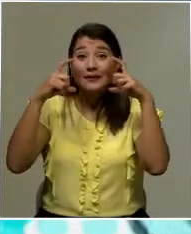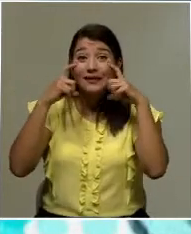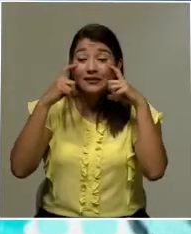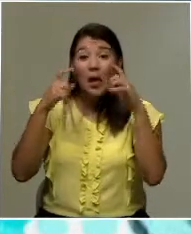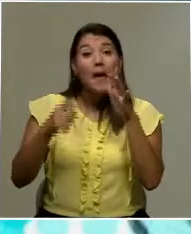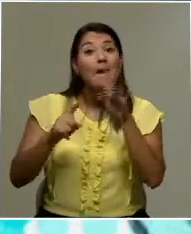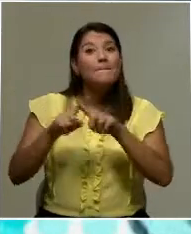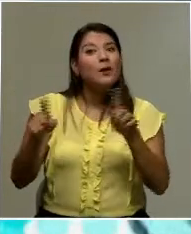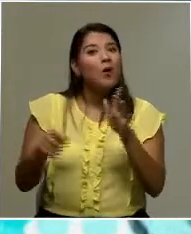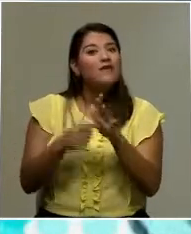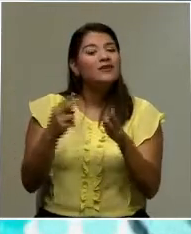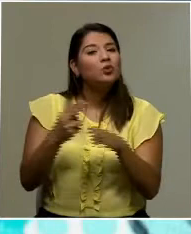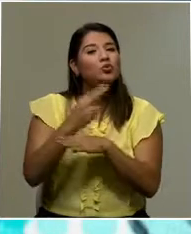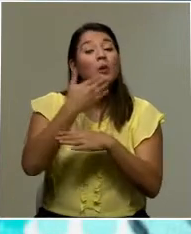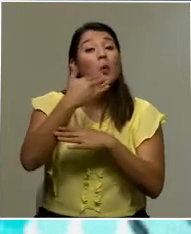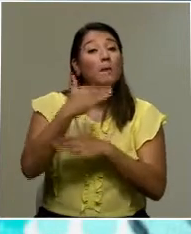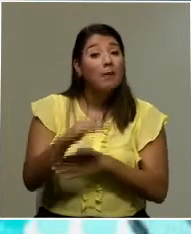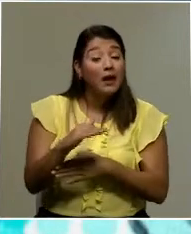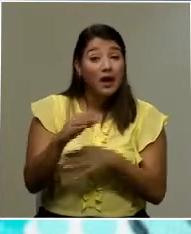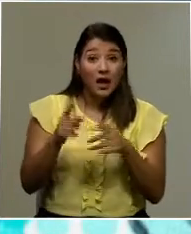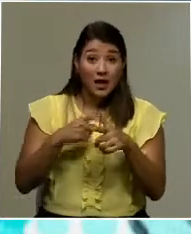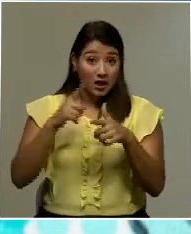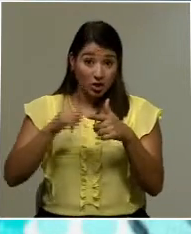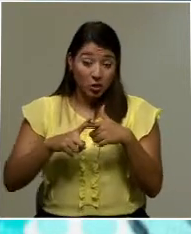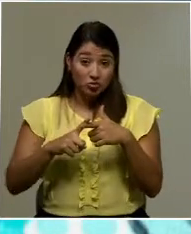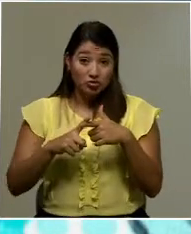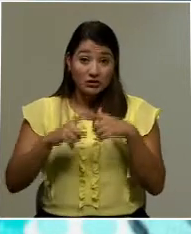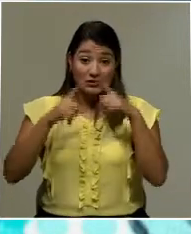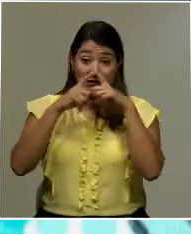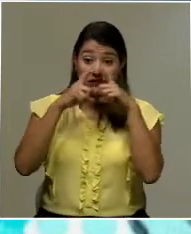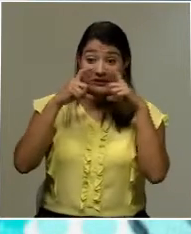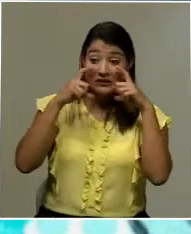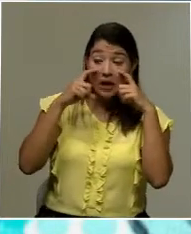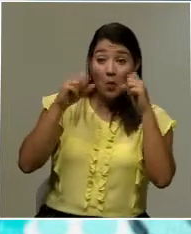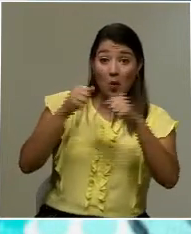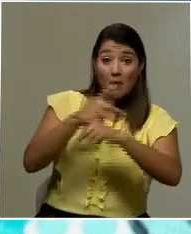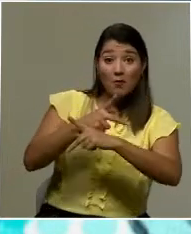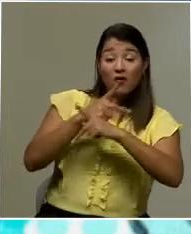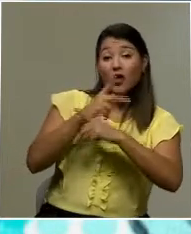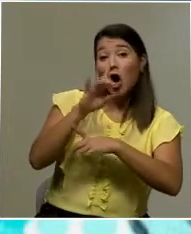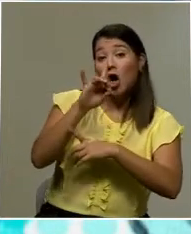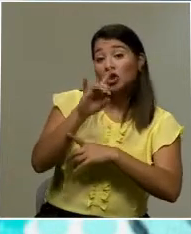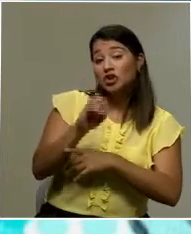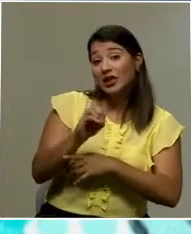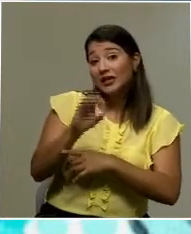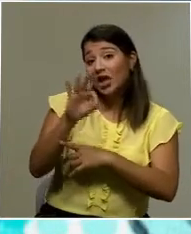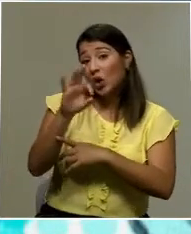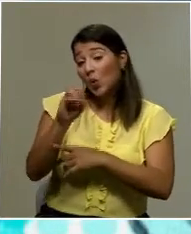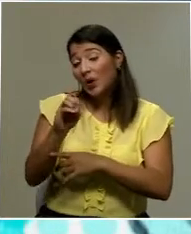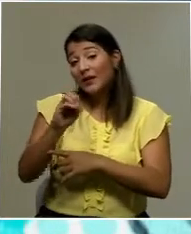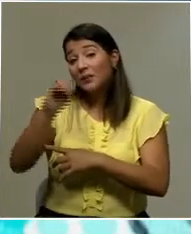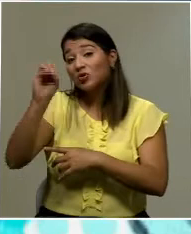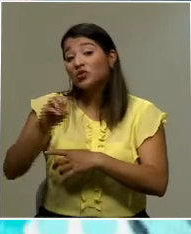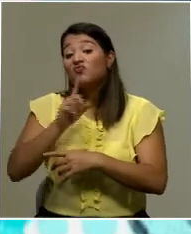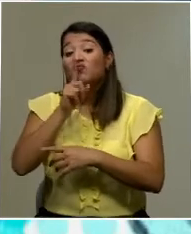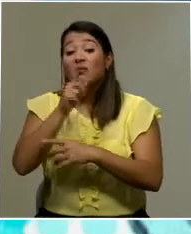muy mal y una mascarilla que a lo mejor podría filtrar el 80% o el 90% está filtrando el 30% y